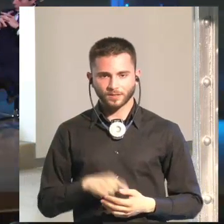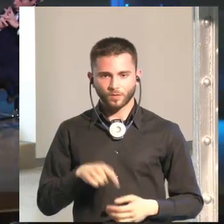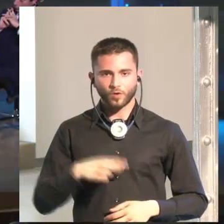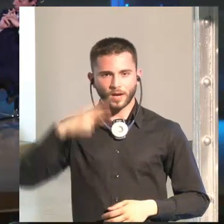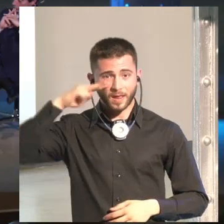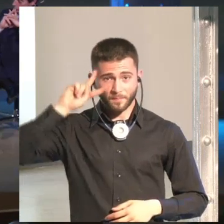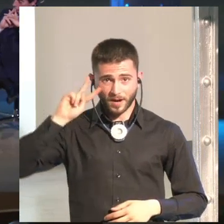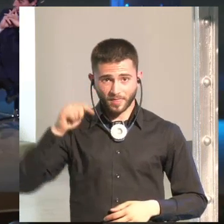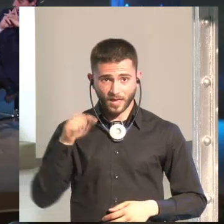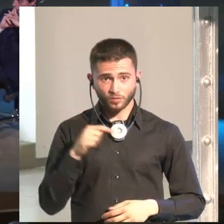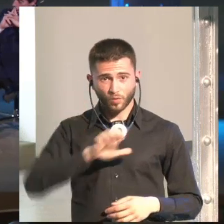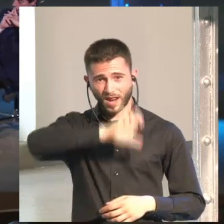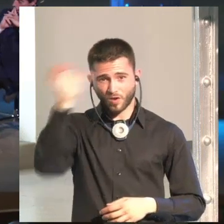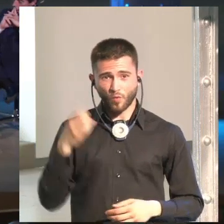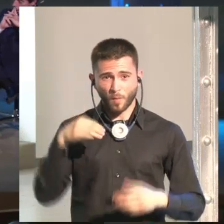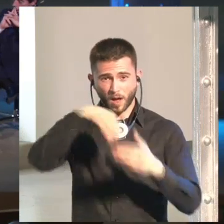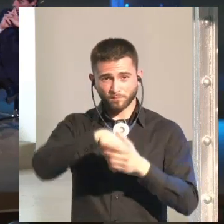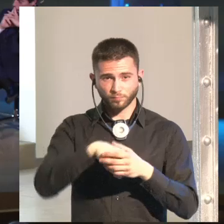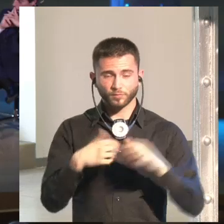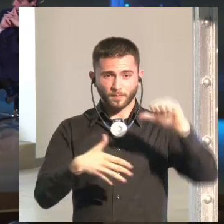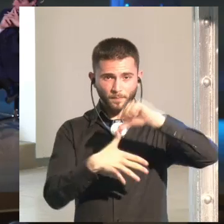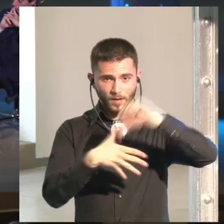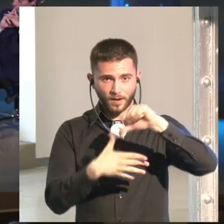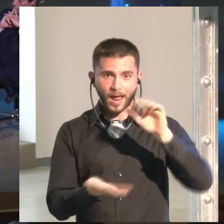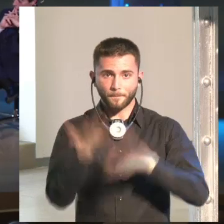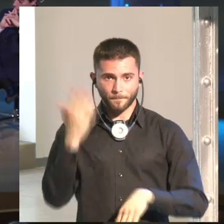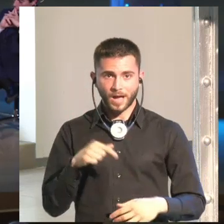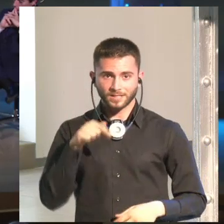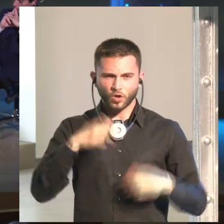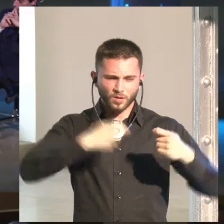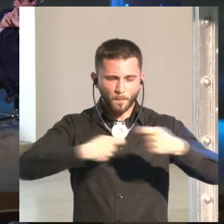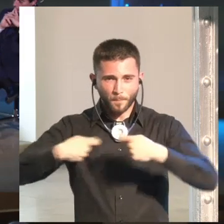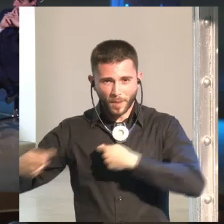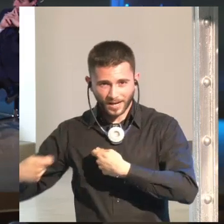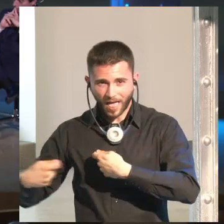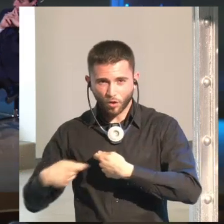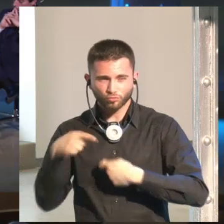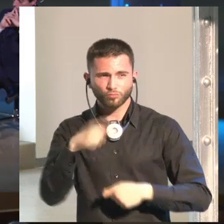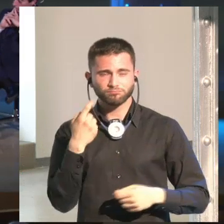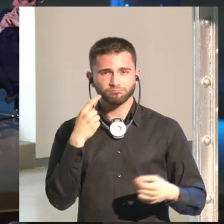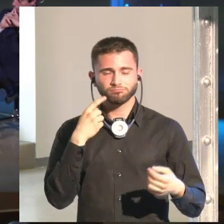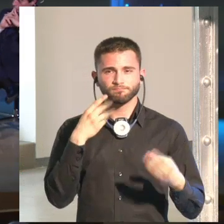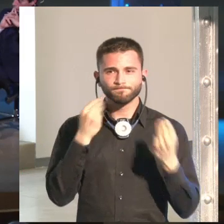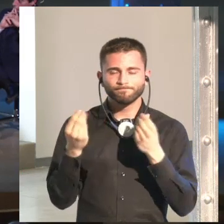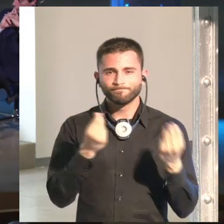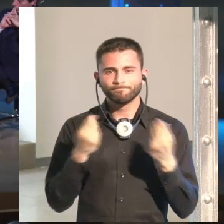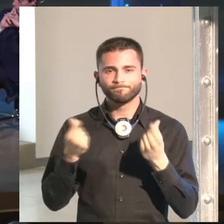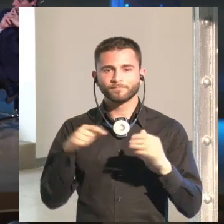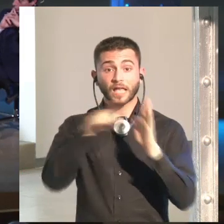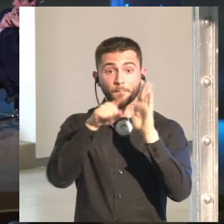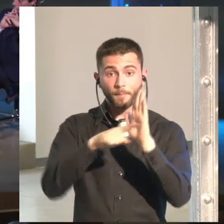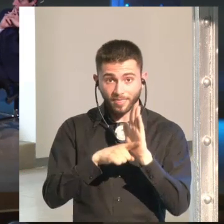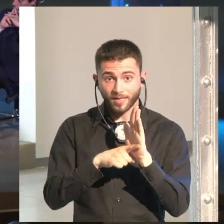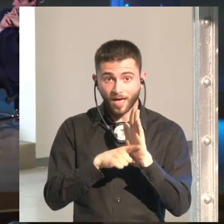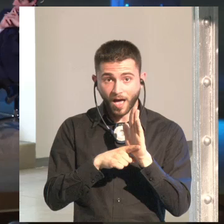estás muy metido en los debates en Europa, pero más que nada en Latinoamérica, en todos los mercados, ¿tú ves que hay medidas